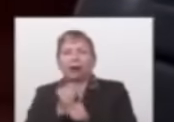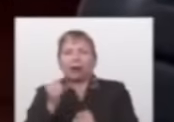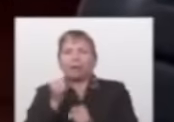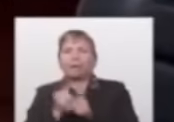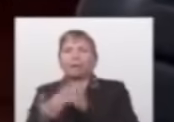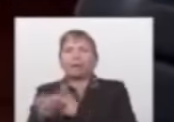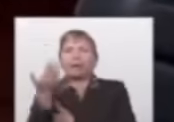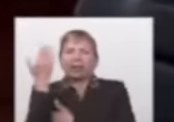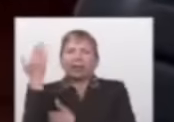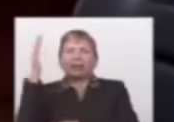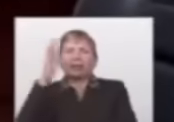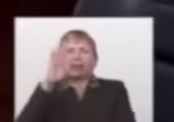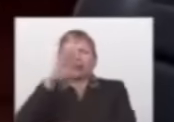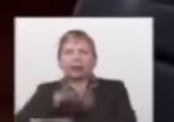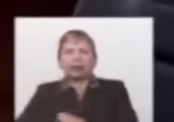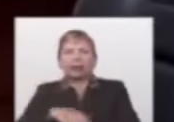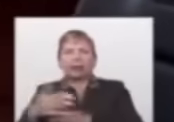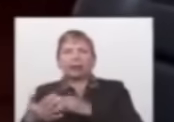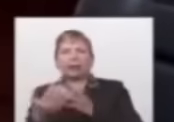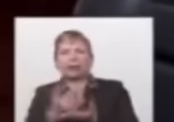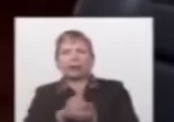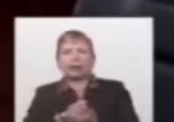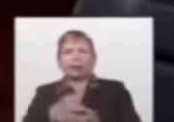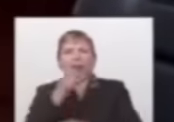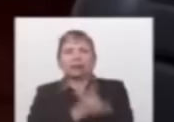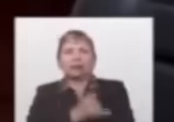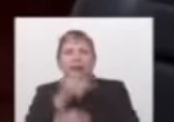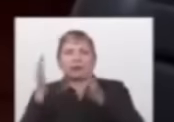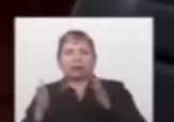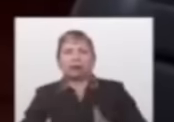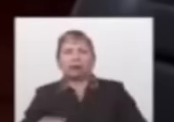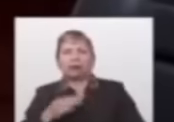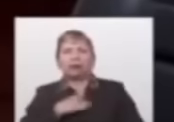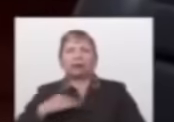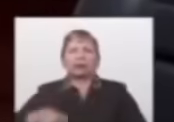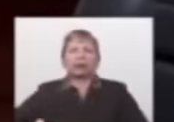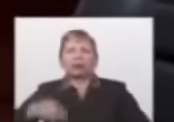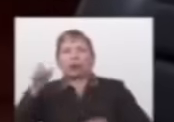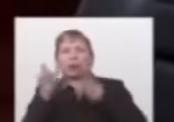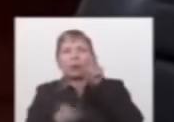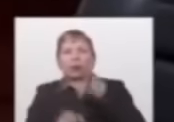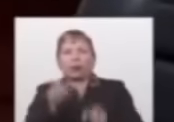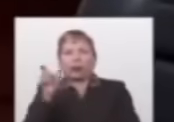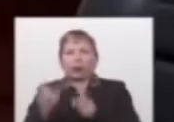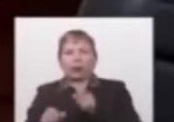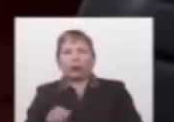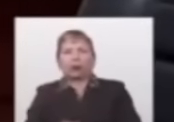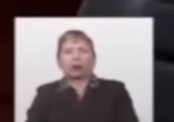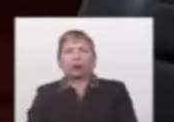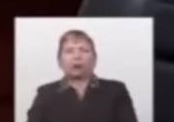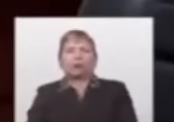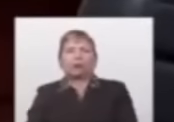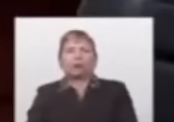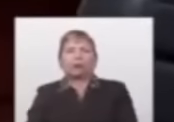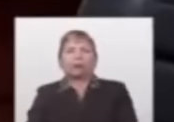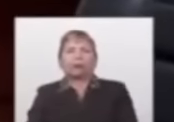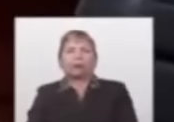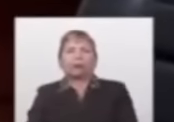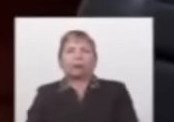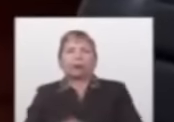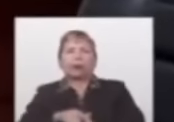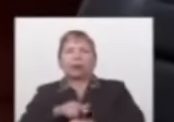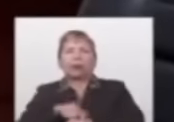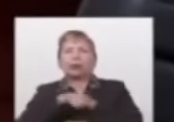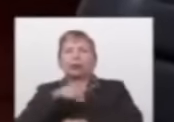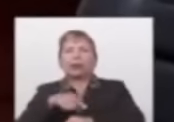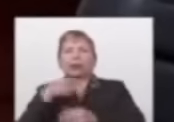Nación, Patricia Benavides, respondió al Congreso por el caso La Fiscal y su Cúpula del Poder, Operación